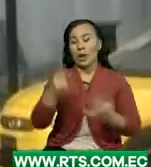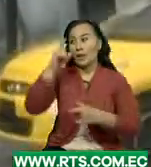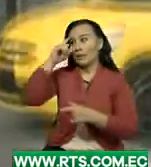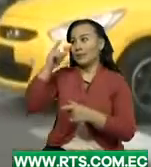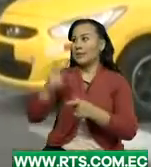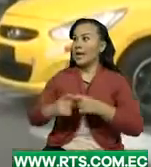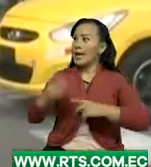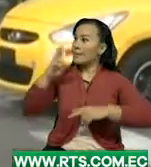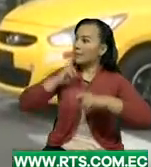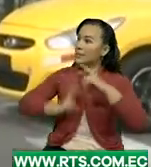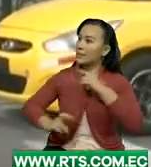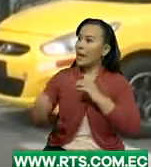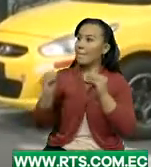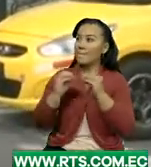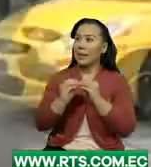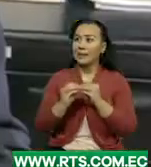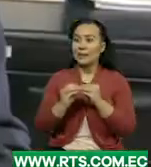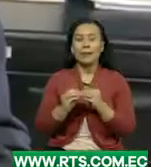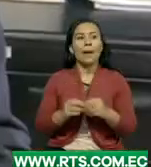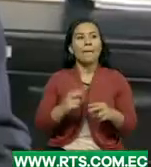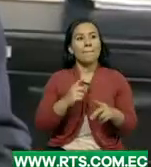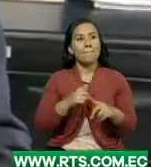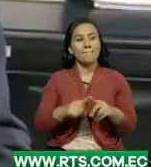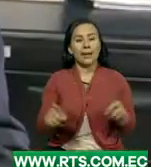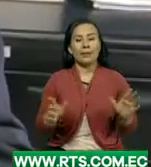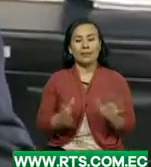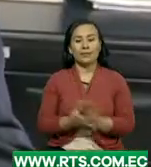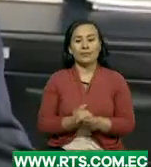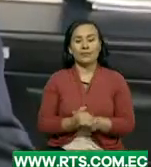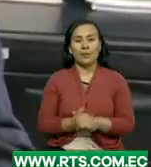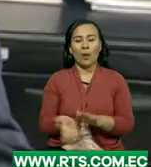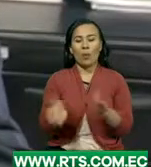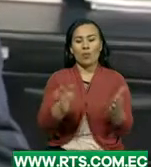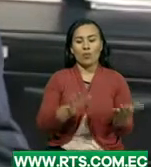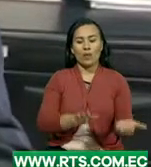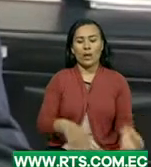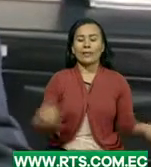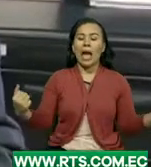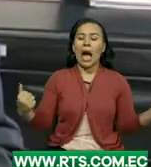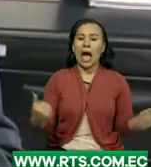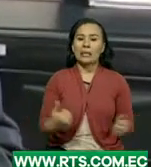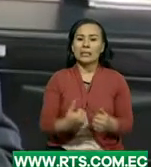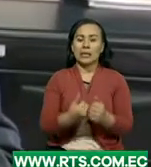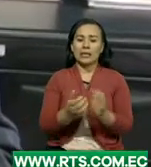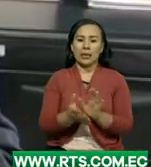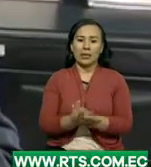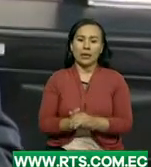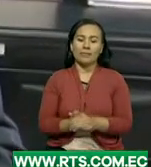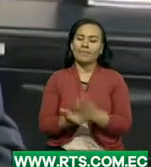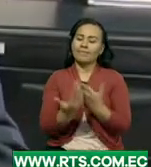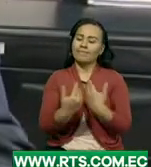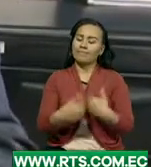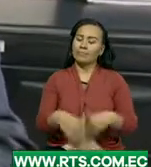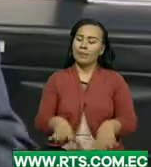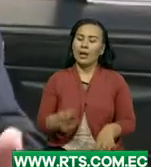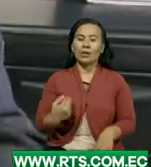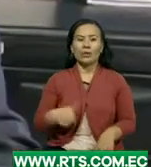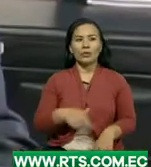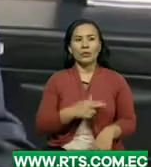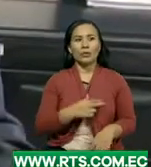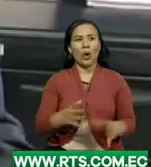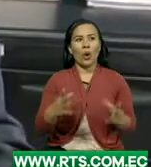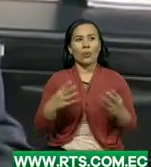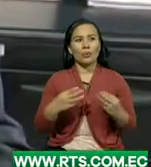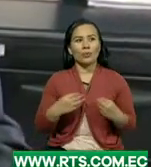manera prolija, pero si se tratara de una muerte accidental, pues simple y llanamente tendríamos que cumplir con